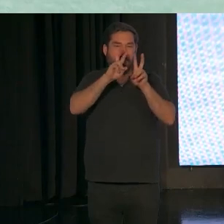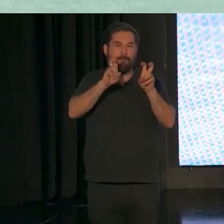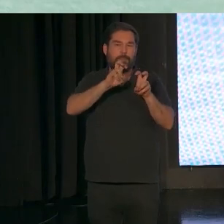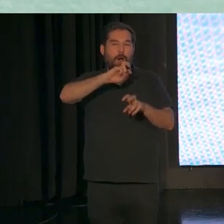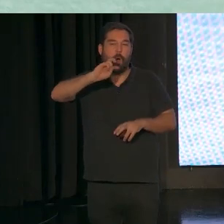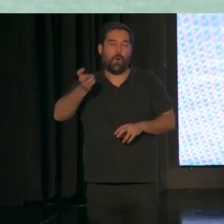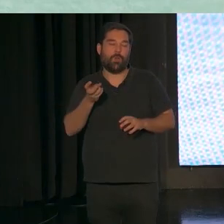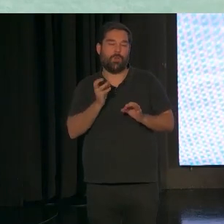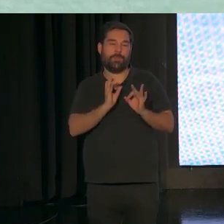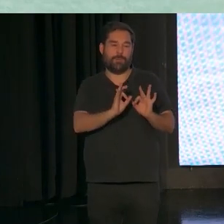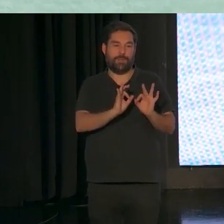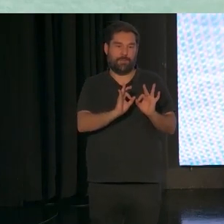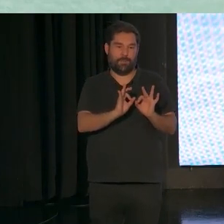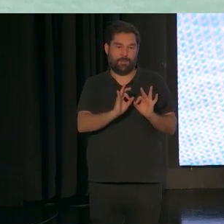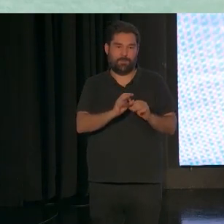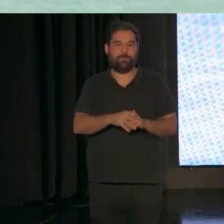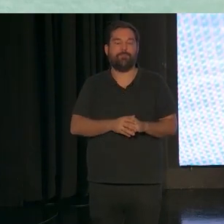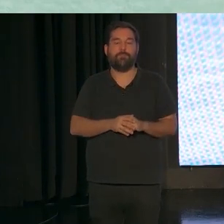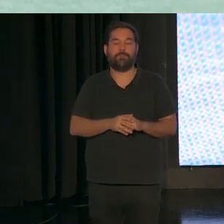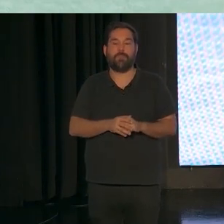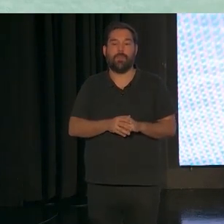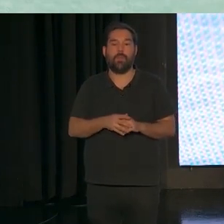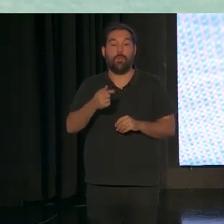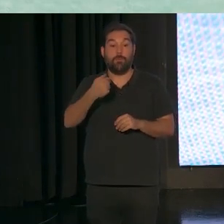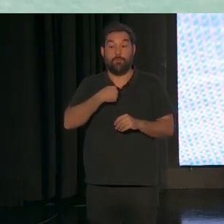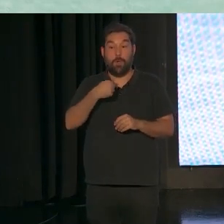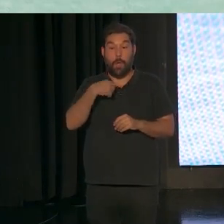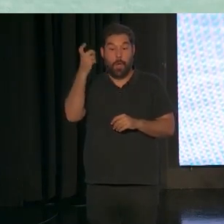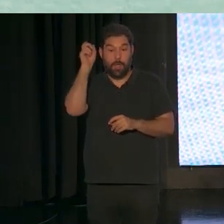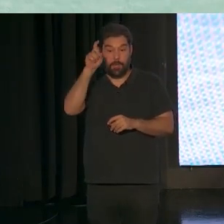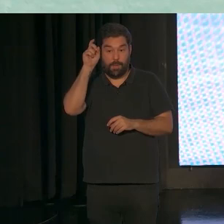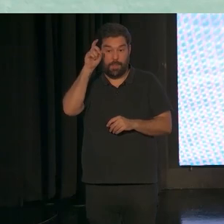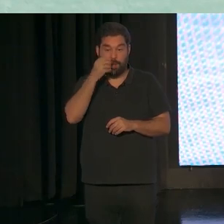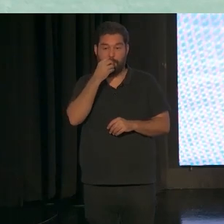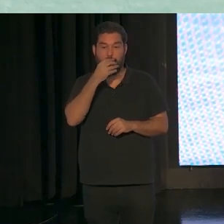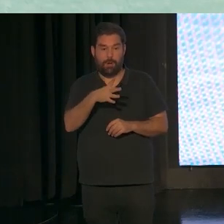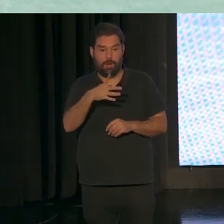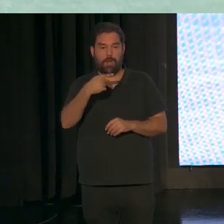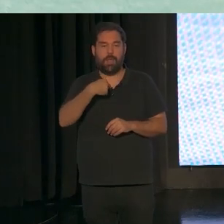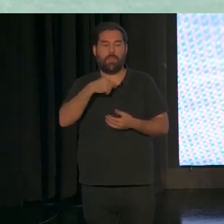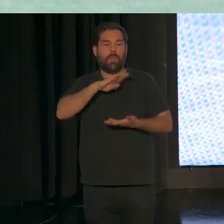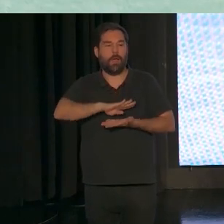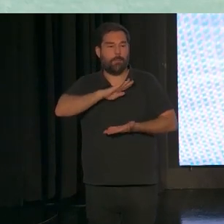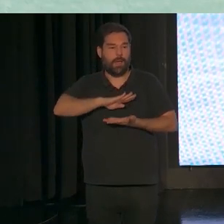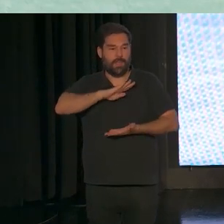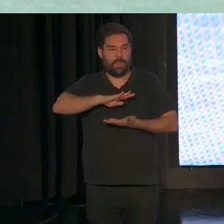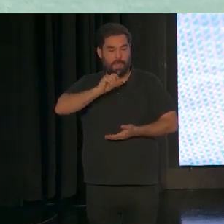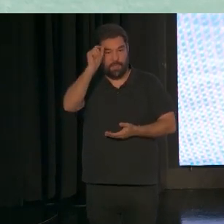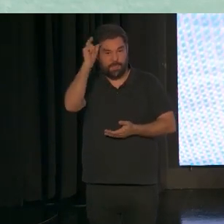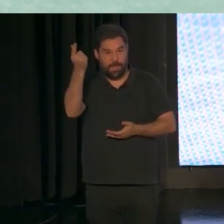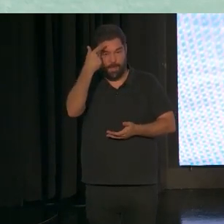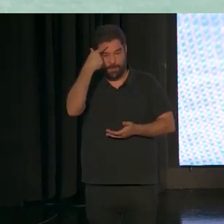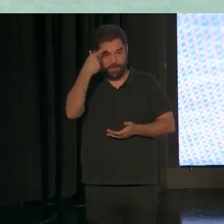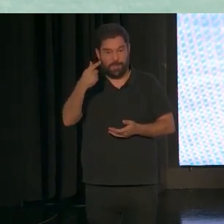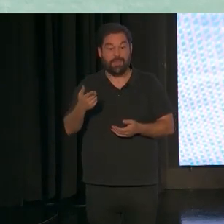es H vale Yo soy una buena educadora tengo habilidades la verdad es que